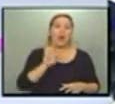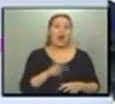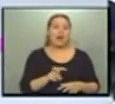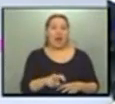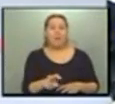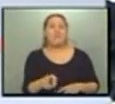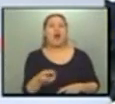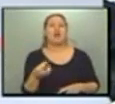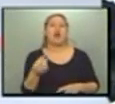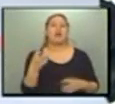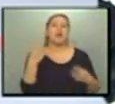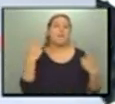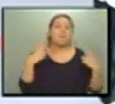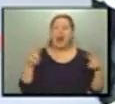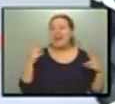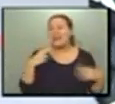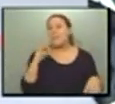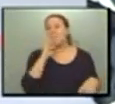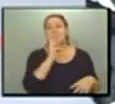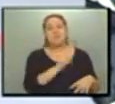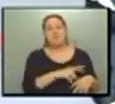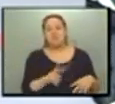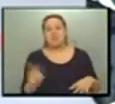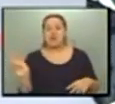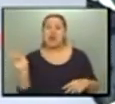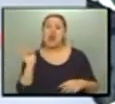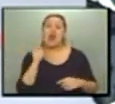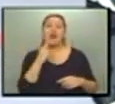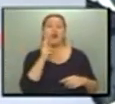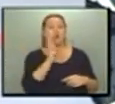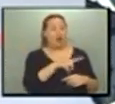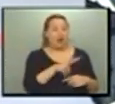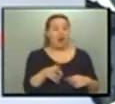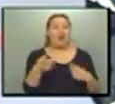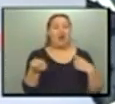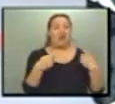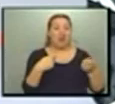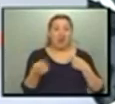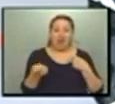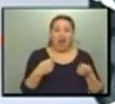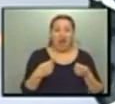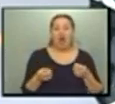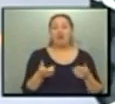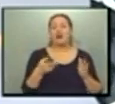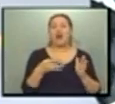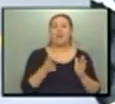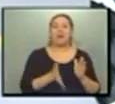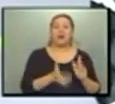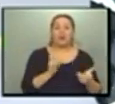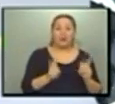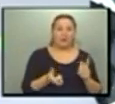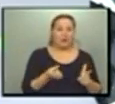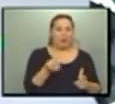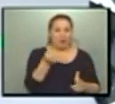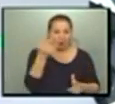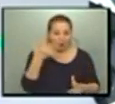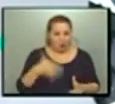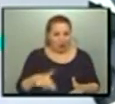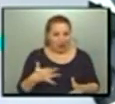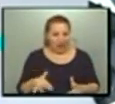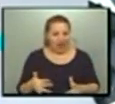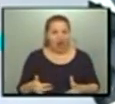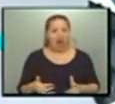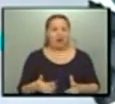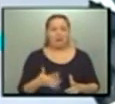compras mucho, pero paseas por el shopping, mirás vidriera. Y cada una de esas vidrieras, cada de esos locales, más allá del jean o el no jean, es una fortuna, ¿no?